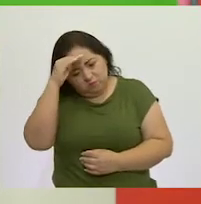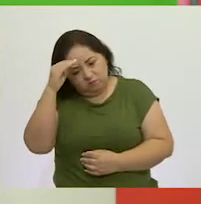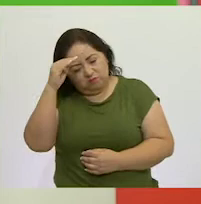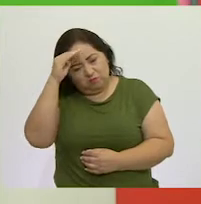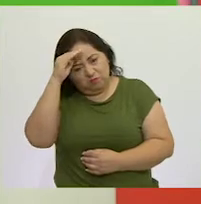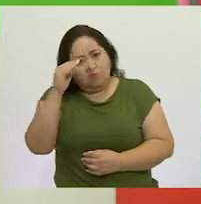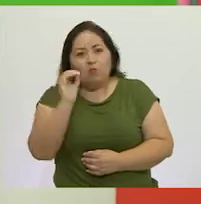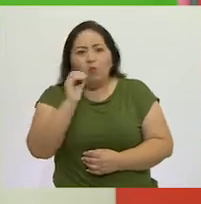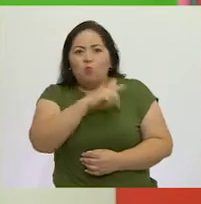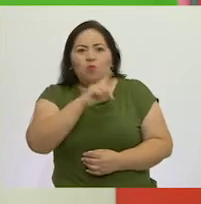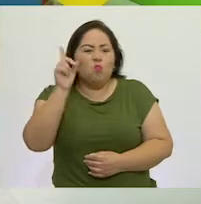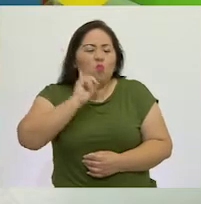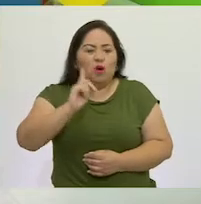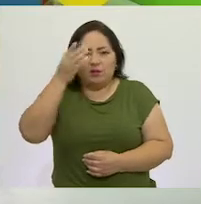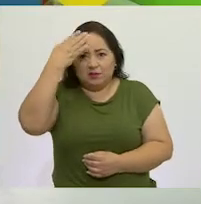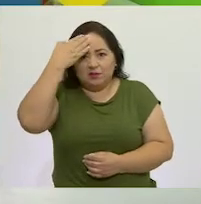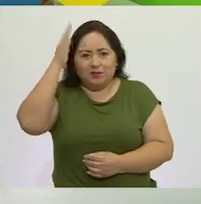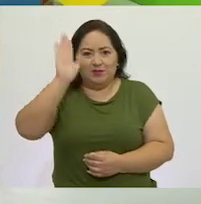La Señora.